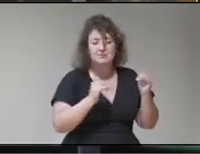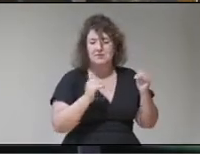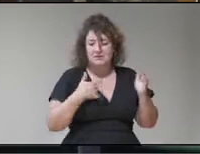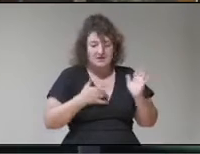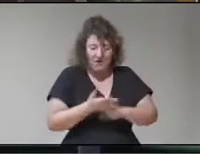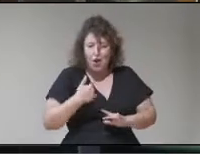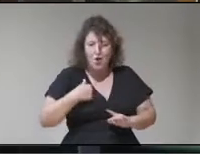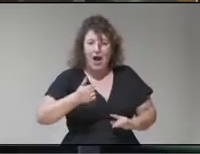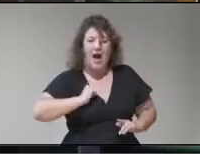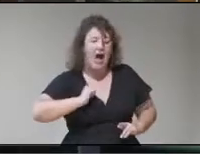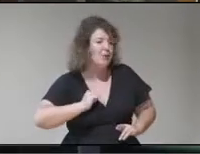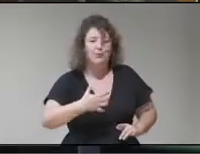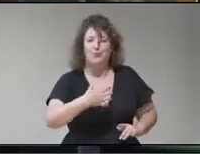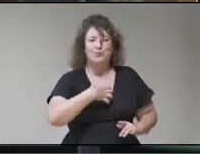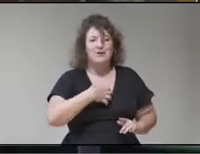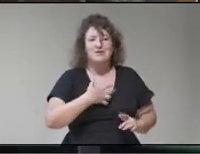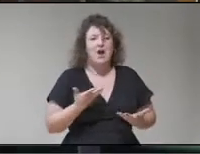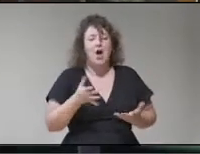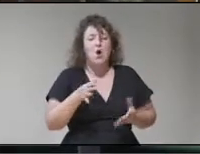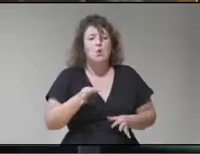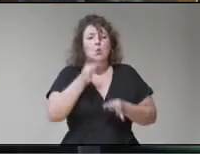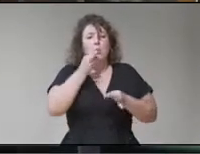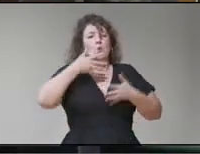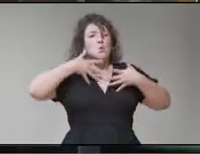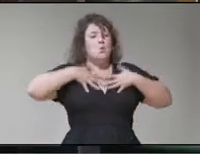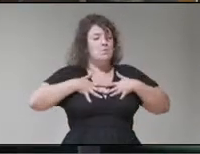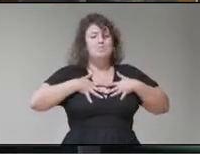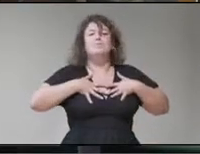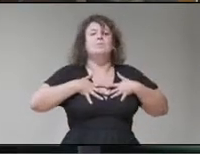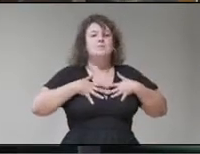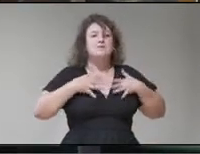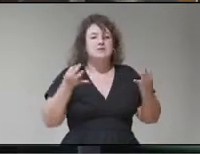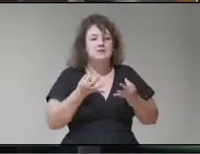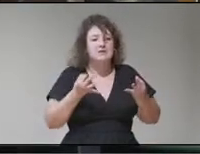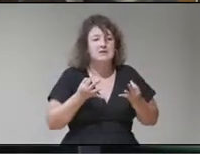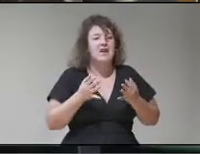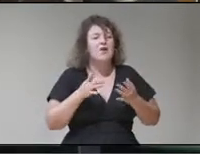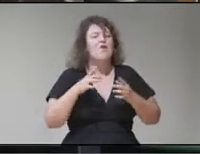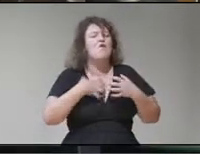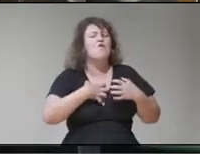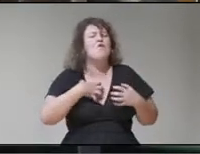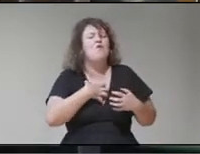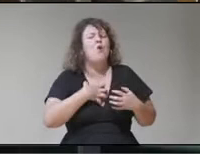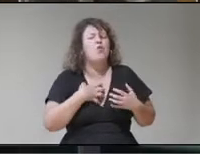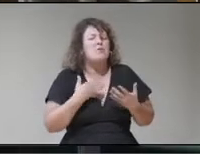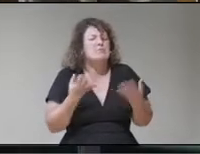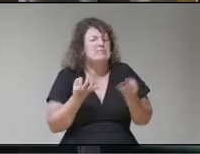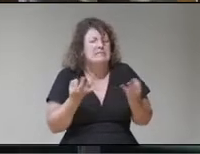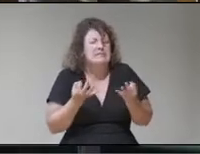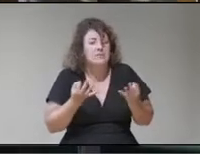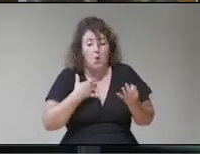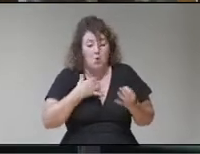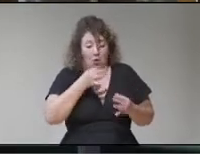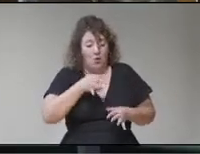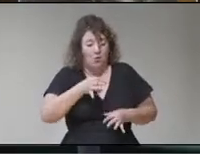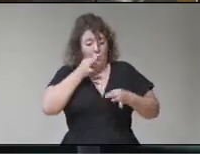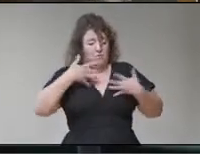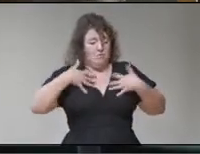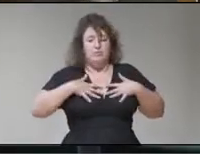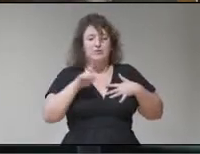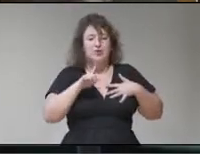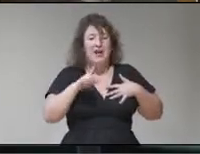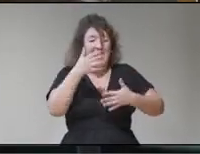podemos aprovechar, no los asimilamos. Por lo tanto, su función no es trófica, es otra. ¿Cuál es la función de los oligosacáridos de la leche?